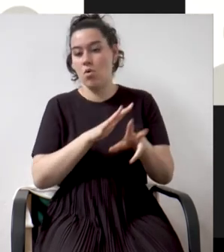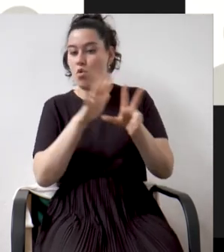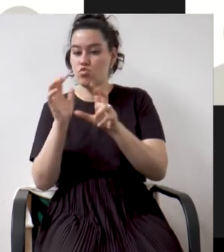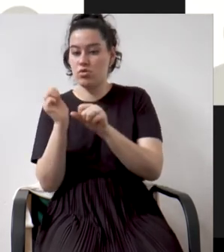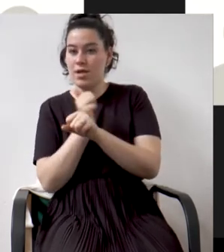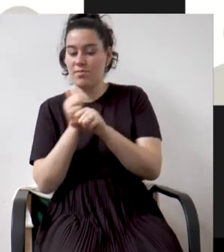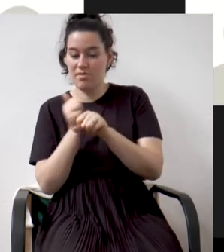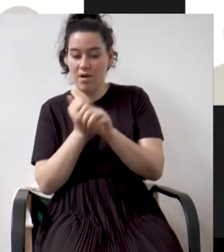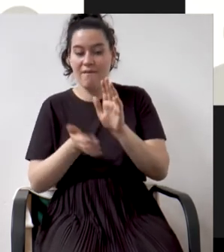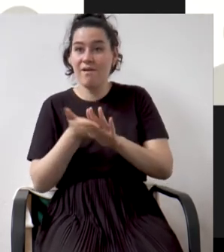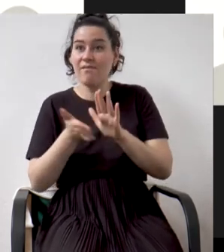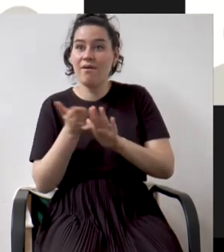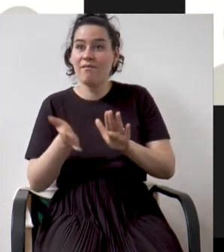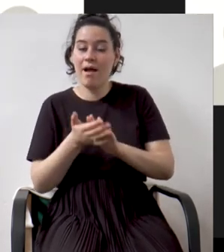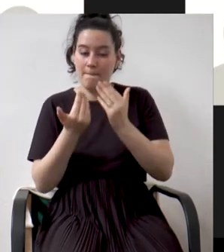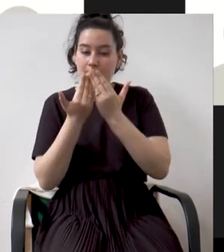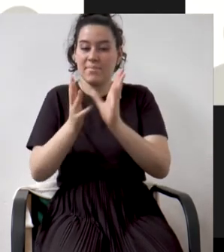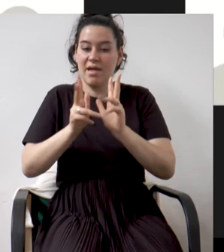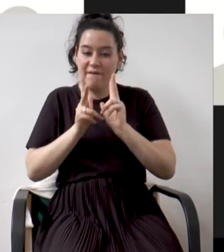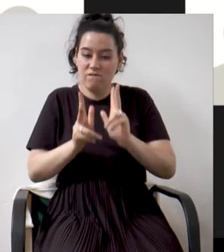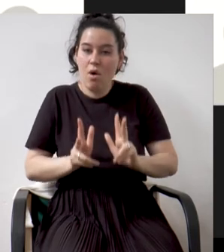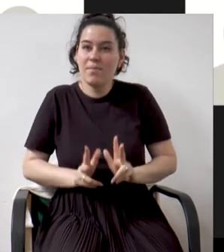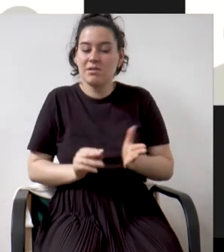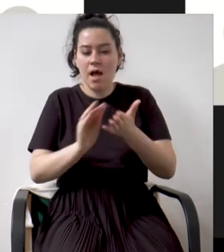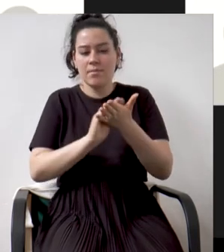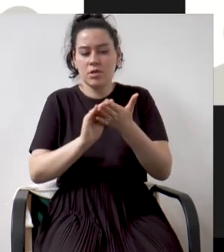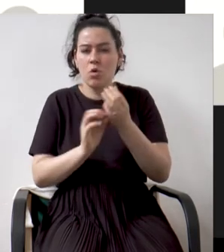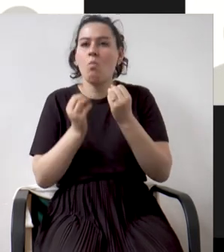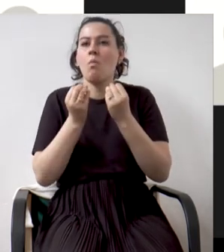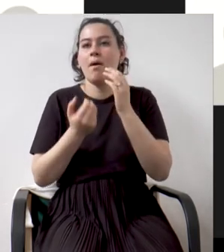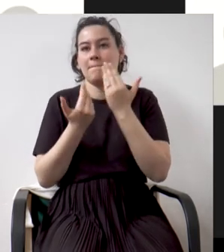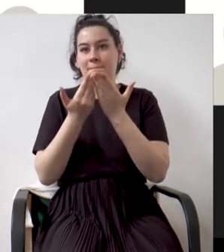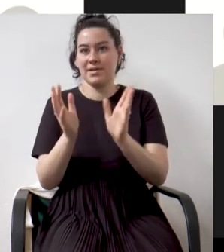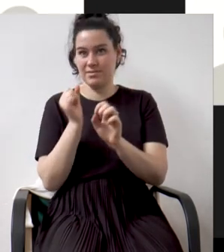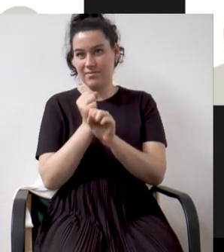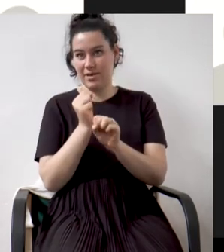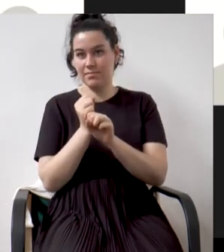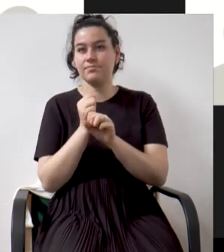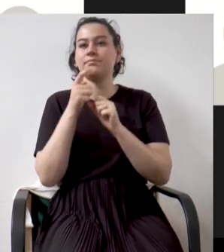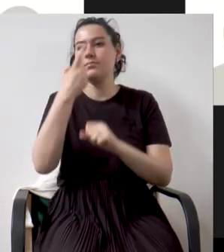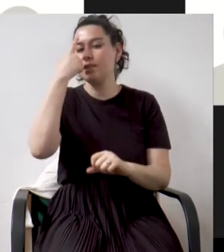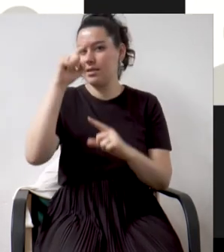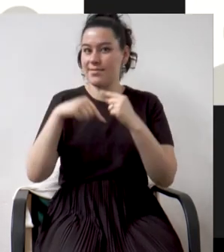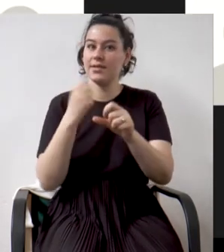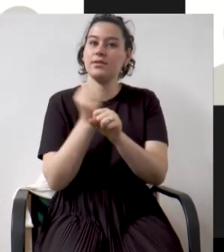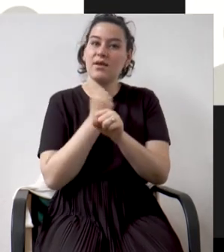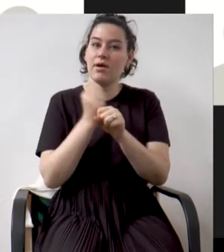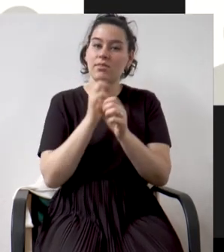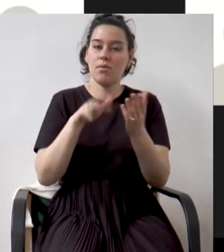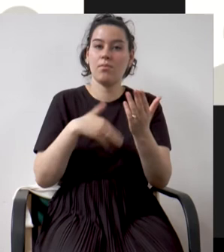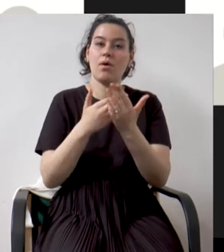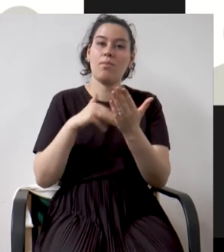en proceso de formalización de los aspectos más bien administrativos. Y la idea es seguir trabajando con las otras propuestas